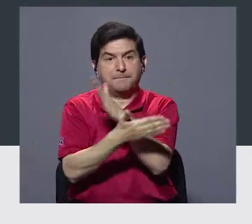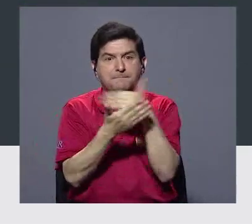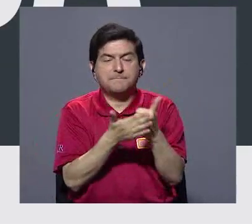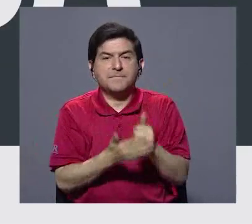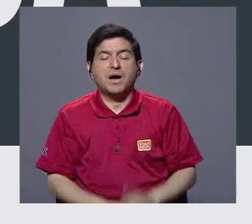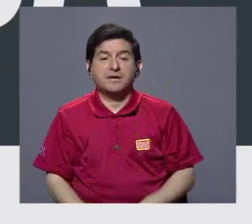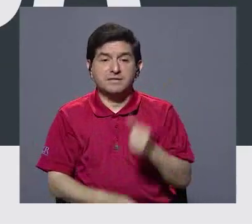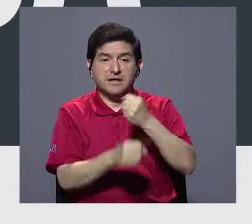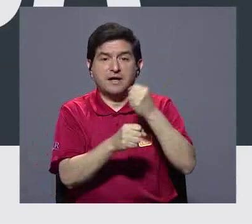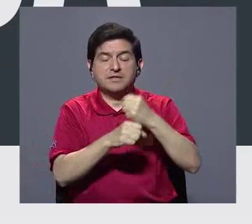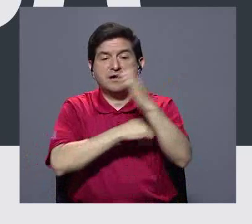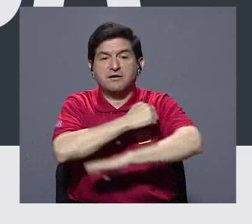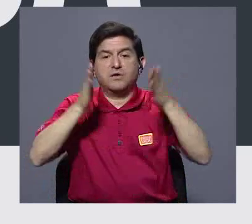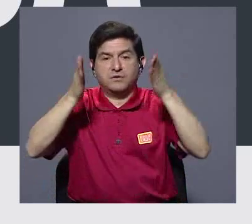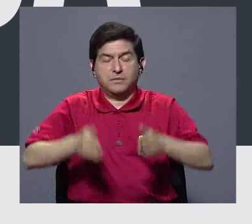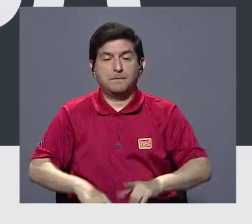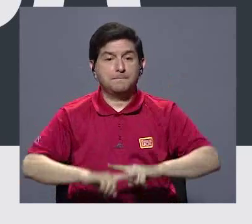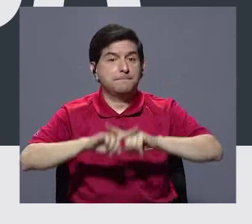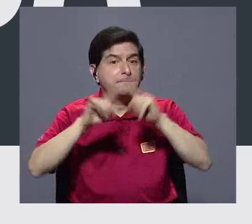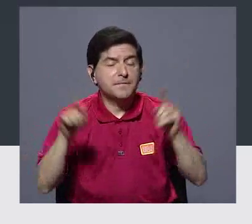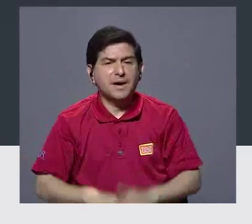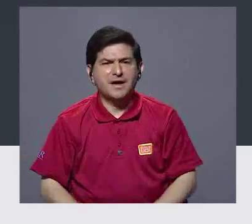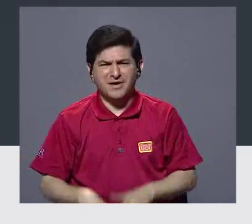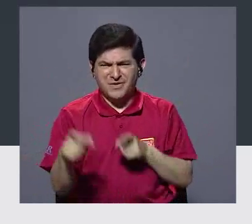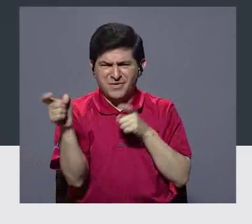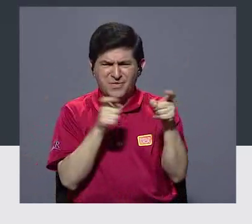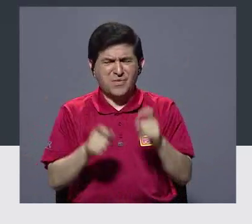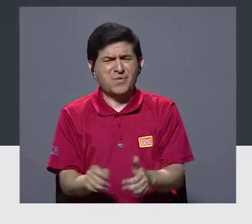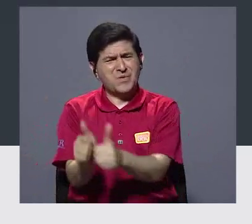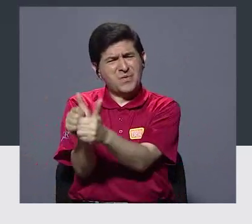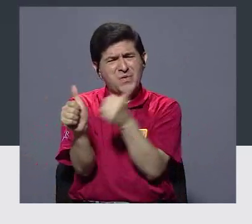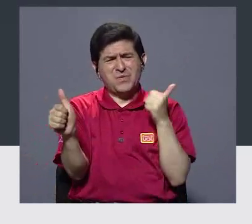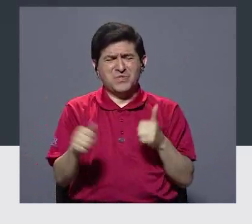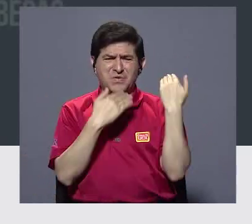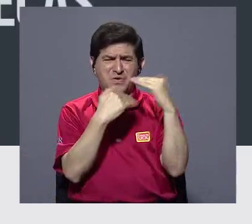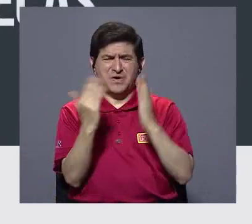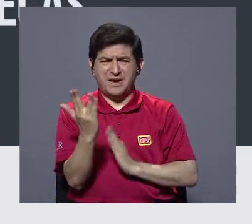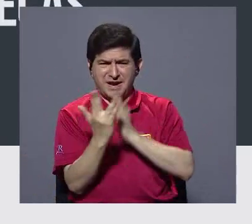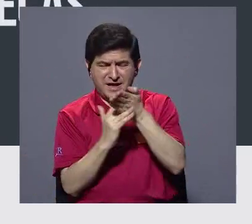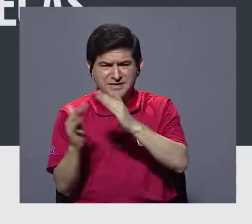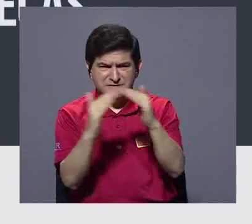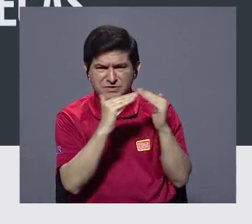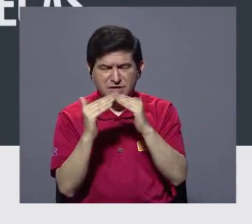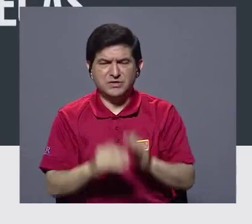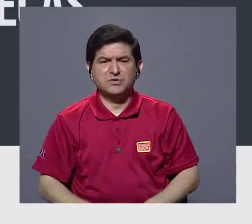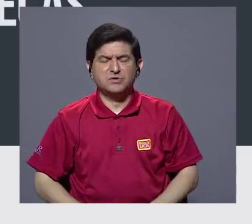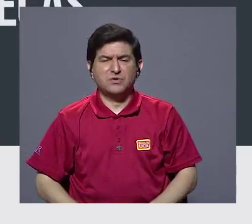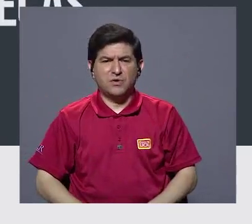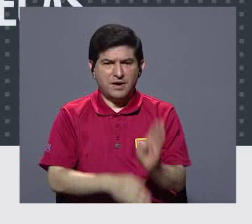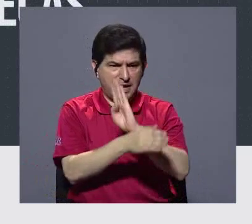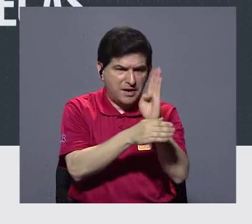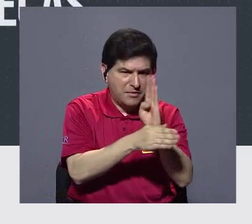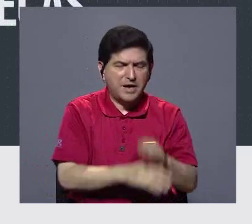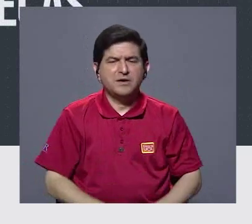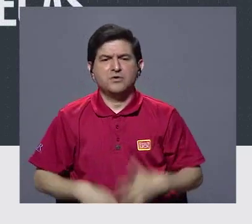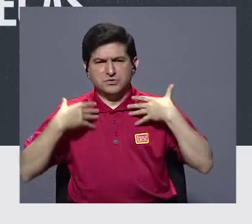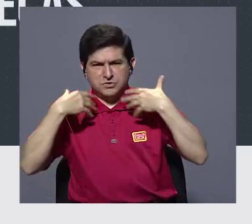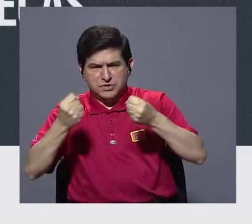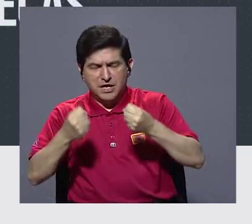su regulación está rezagada y restringe el acceso de esta población a servicios bancarios, seguros de salud, becas, oportunidades de